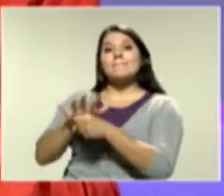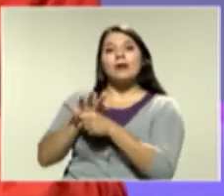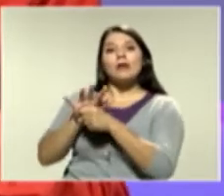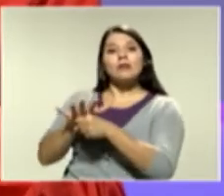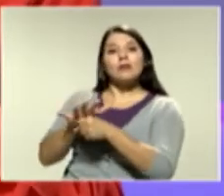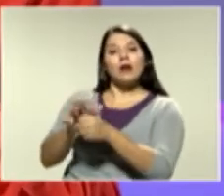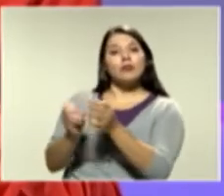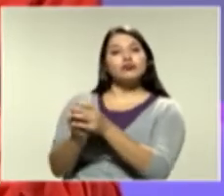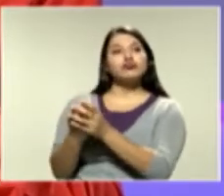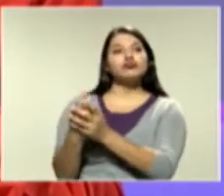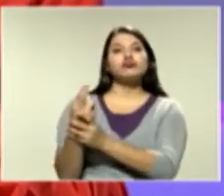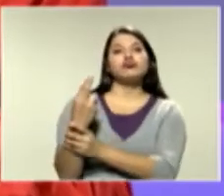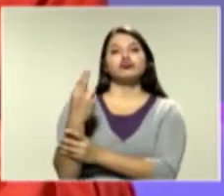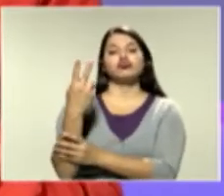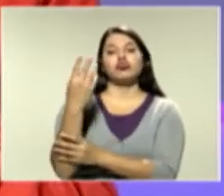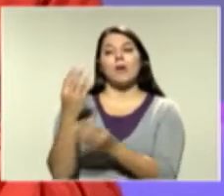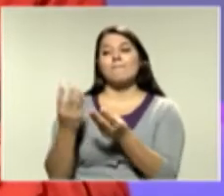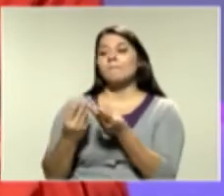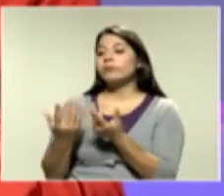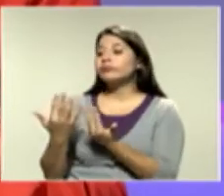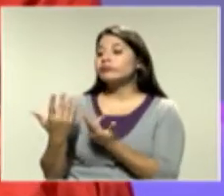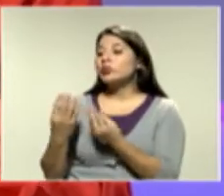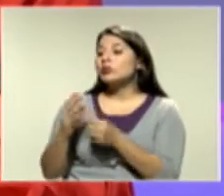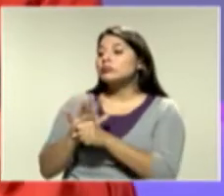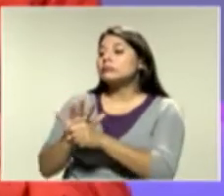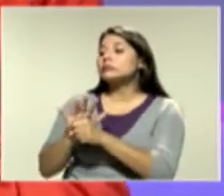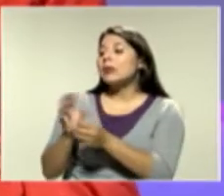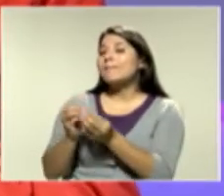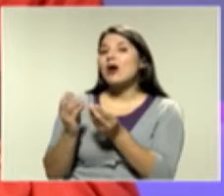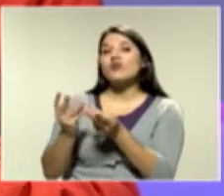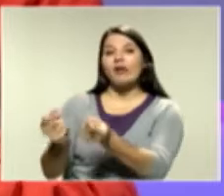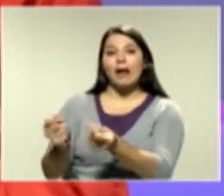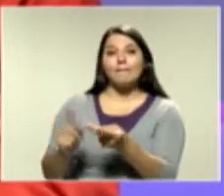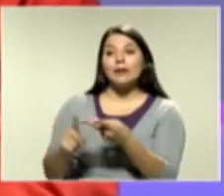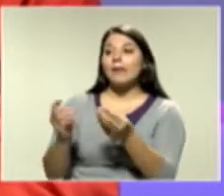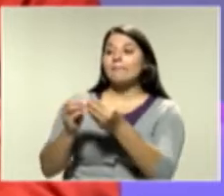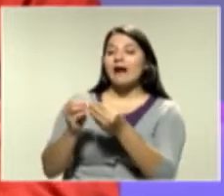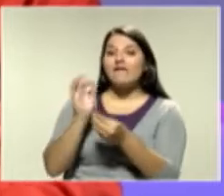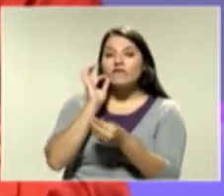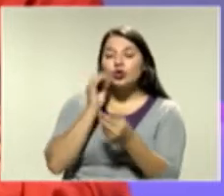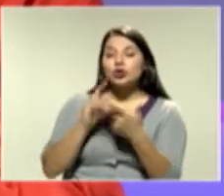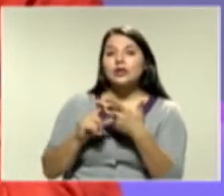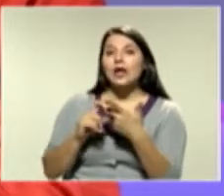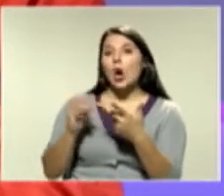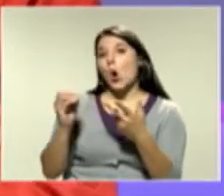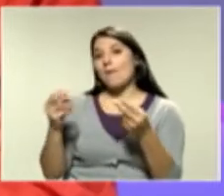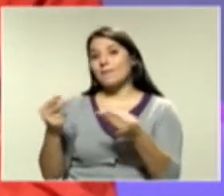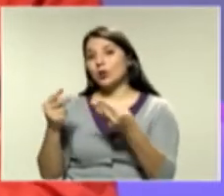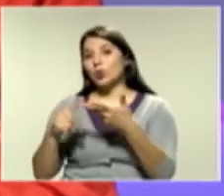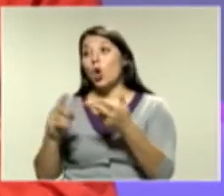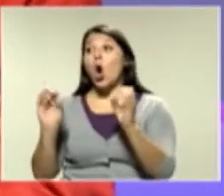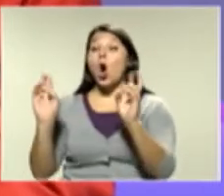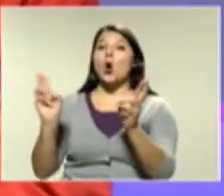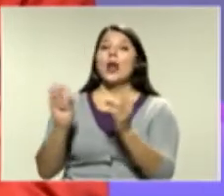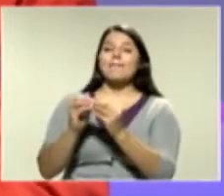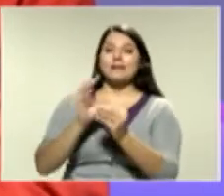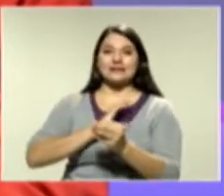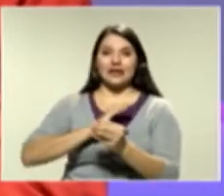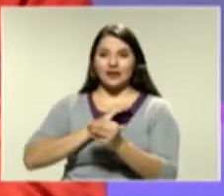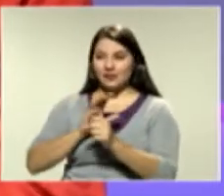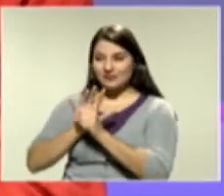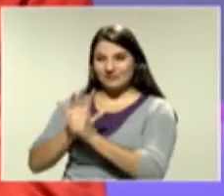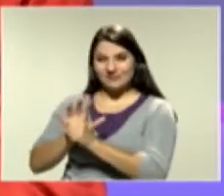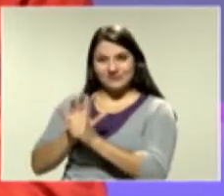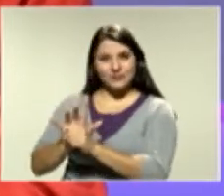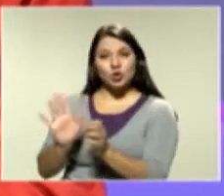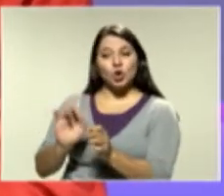planta a que produzca más rápido, mayor cantidad y ojalá en mejor calidad, ¿verdad? Porque lo que se